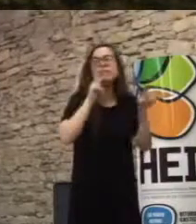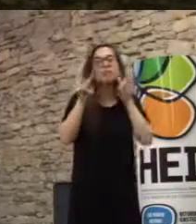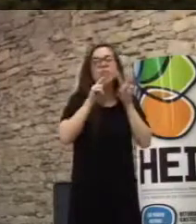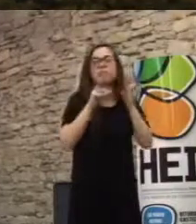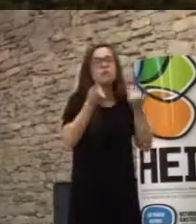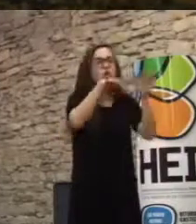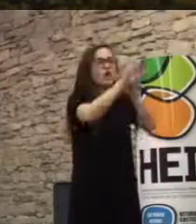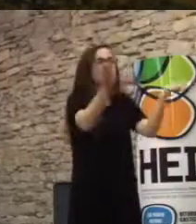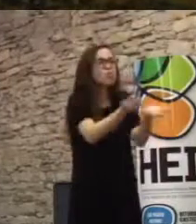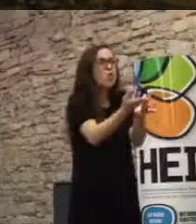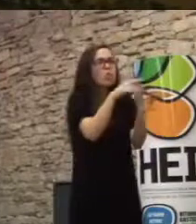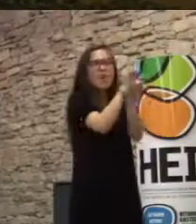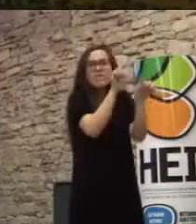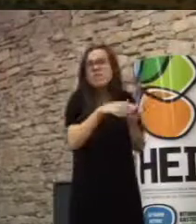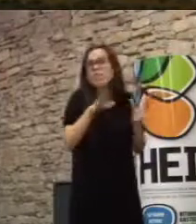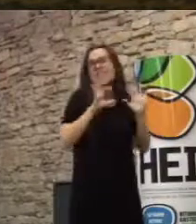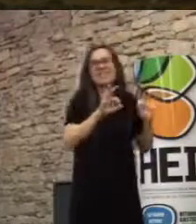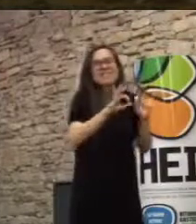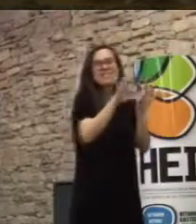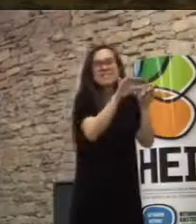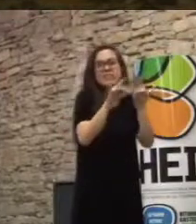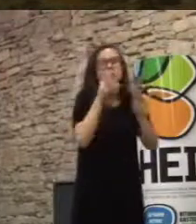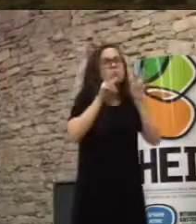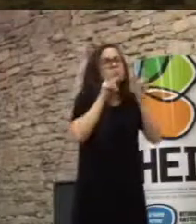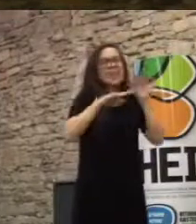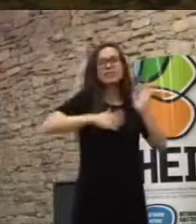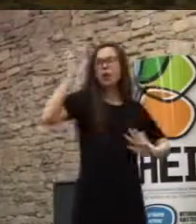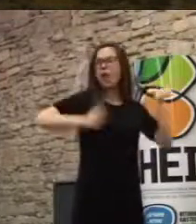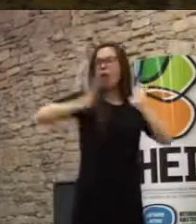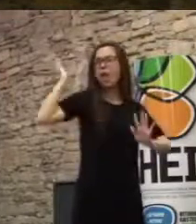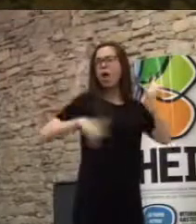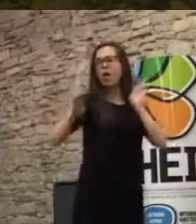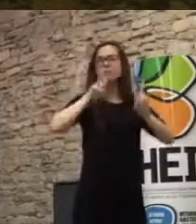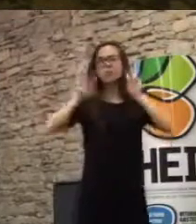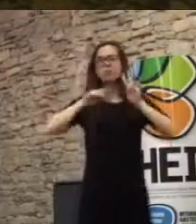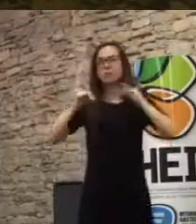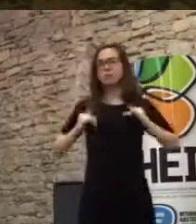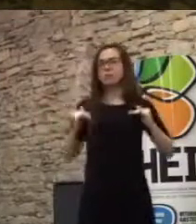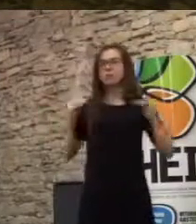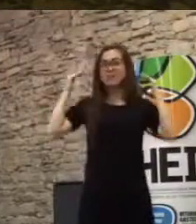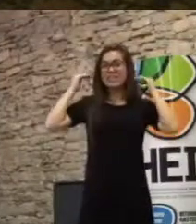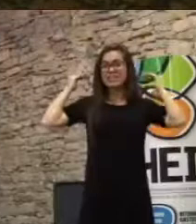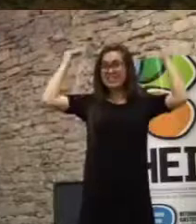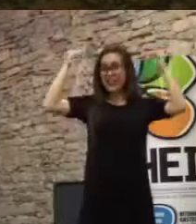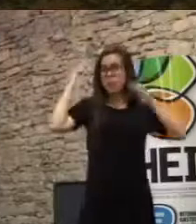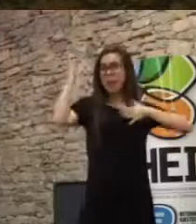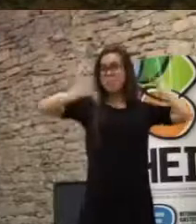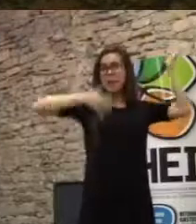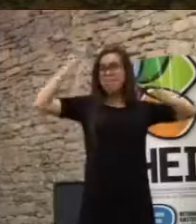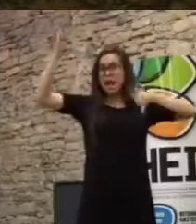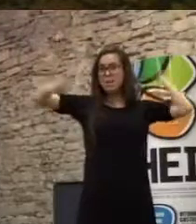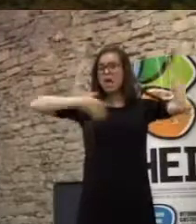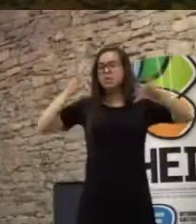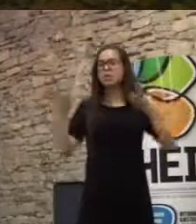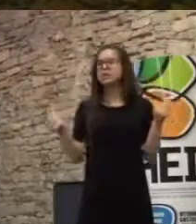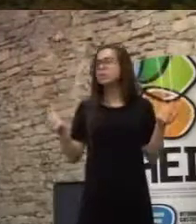el mundo de una forma específica la persona emisor habla muy deprisa gesticula muchísimo con las manos con la altura de las manos por encima de los oídos casi siempre de acuerdo y está